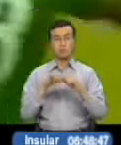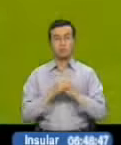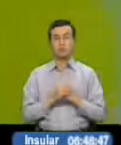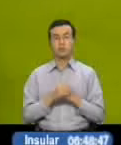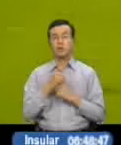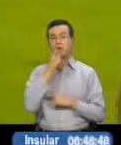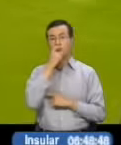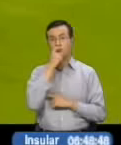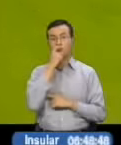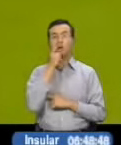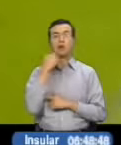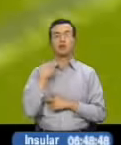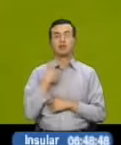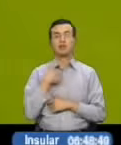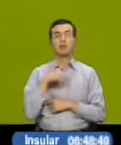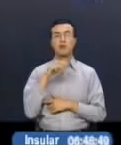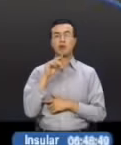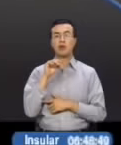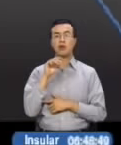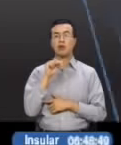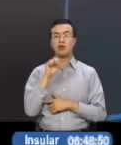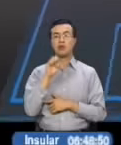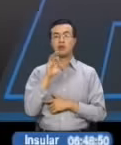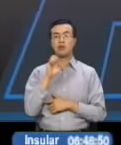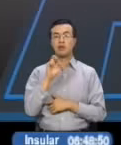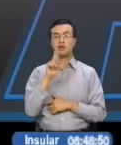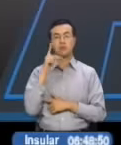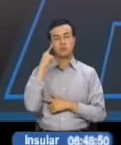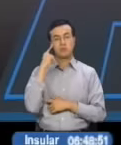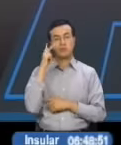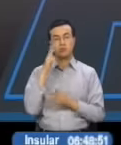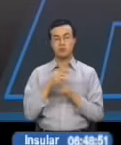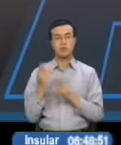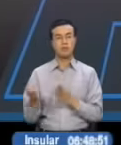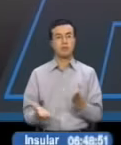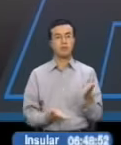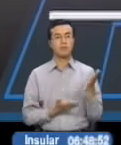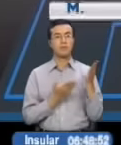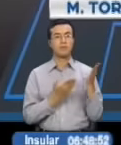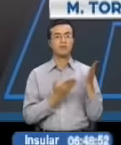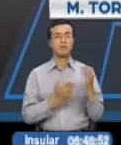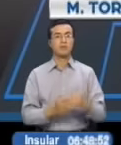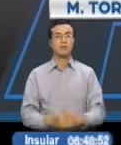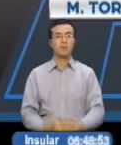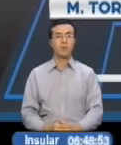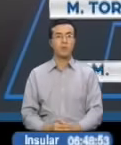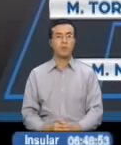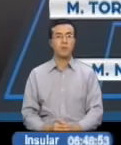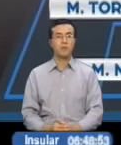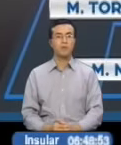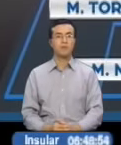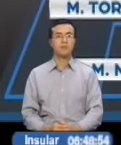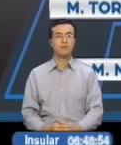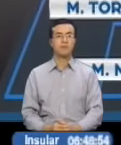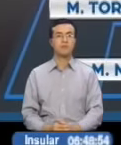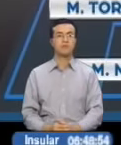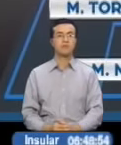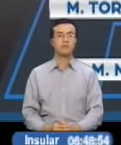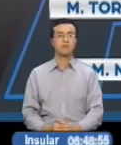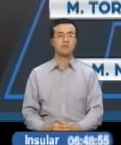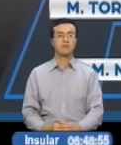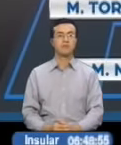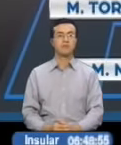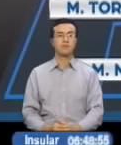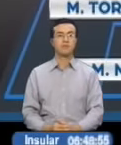Bajo el arbitraje del argentino Néstor Pitana, Atlético Nacional presentaría a Franco Armani en el arco. La defensa con David Bocanegra, Davinson